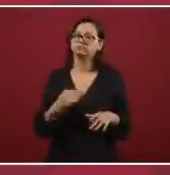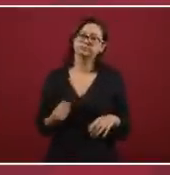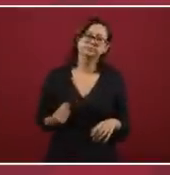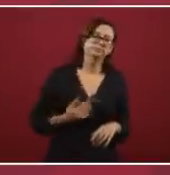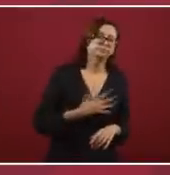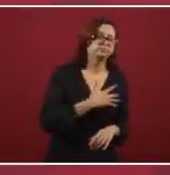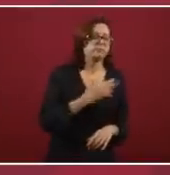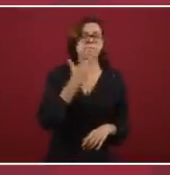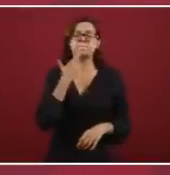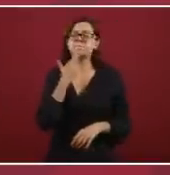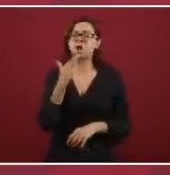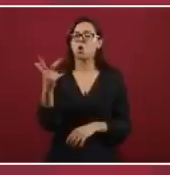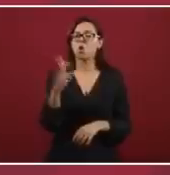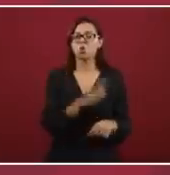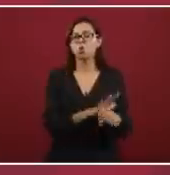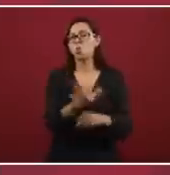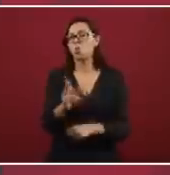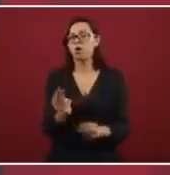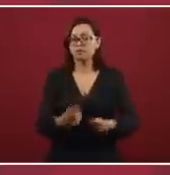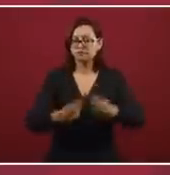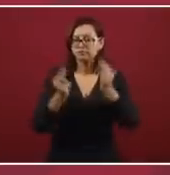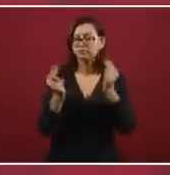¿qué necesitamos?